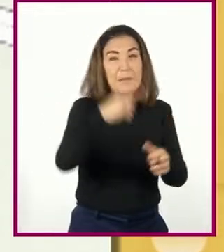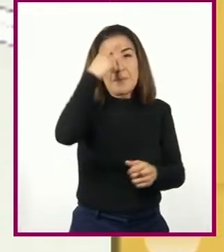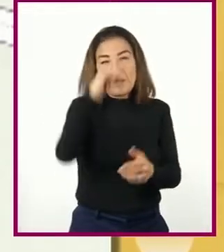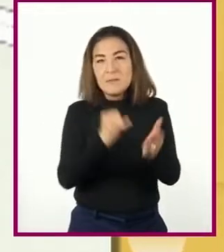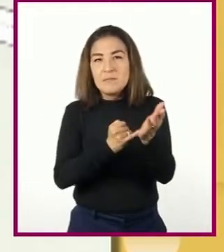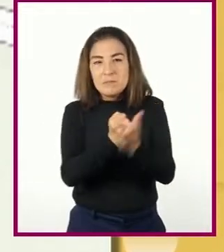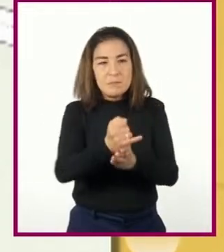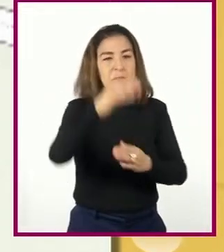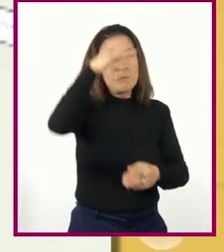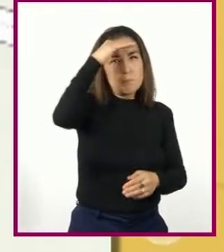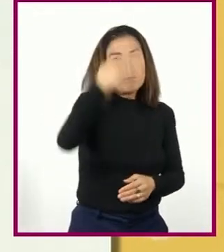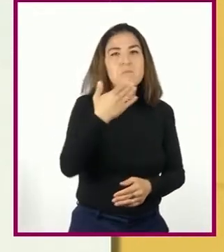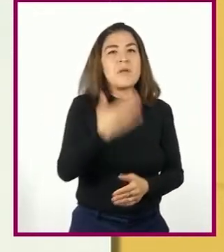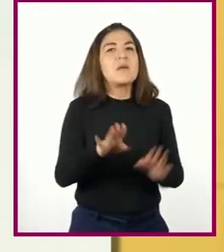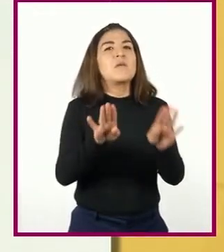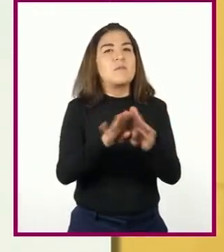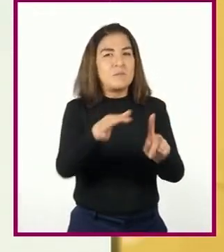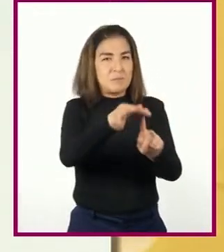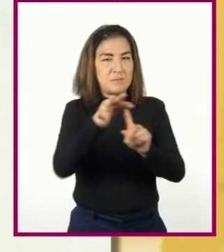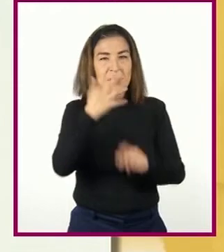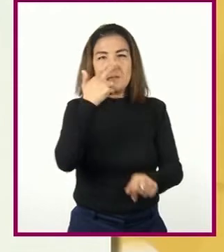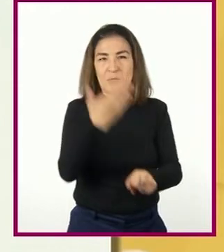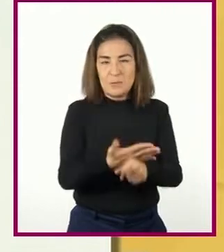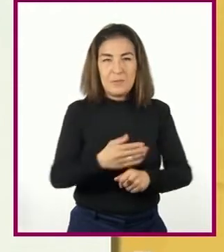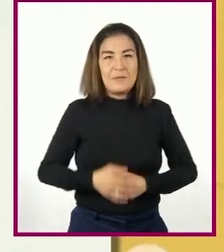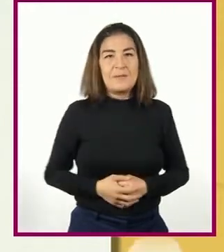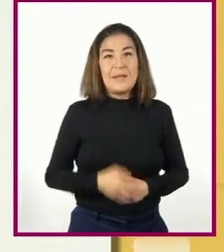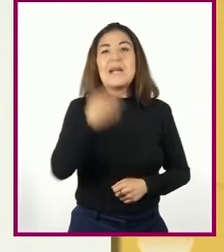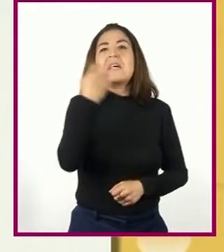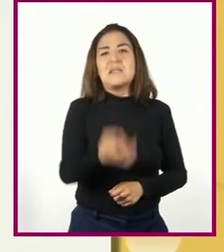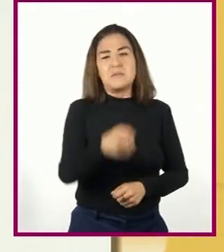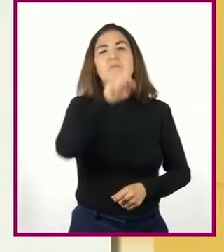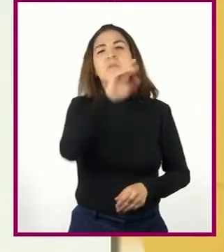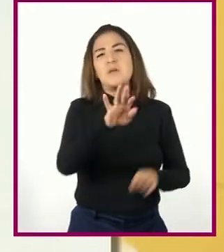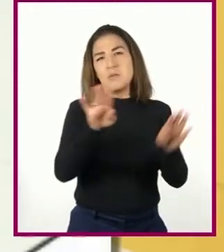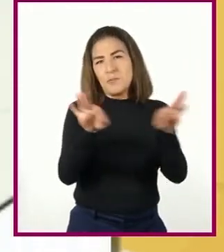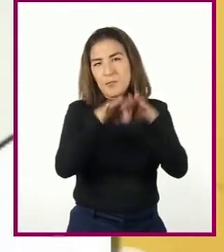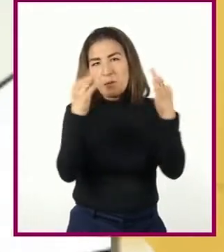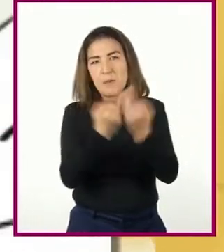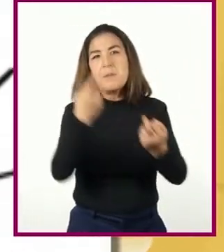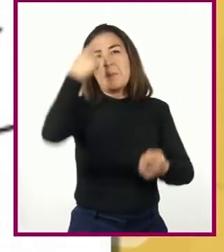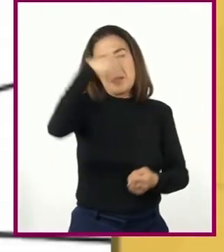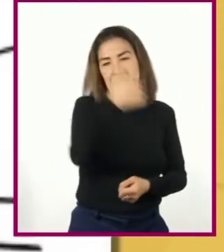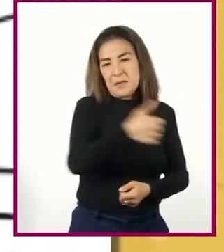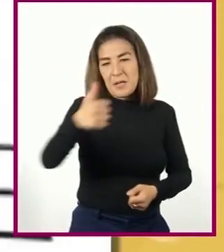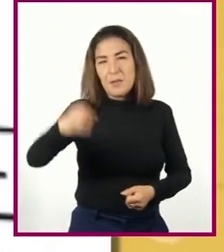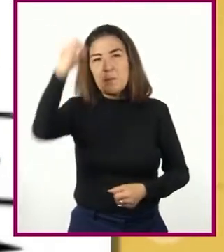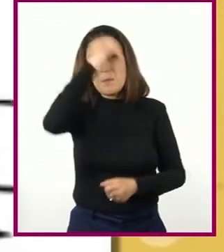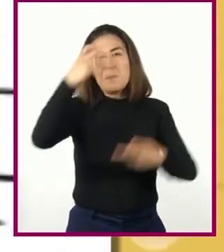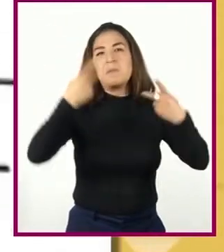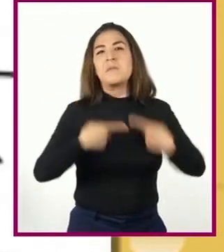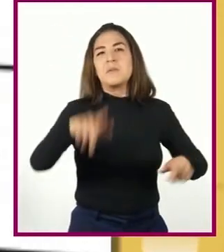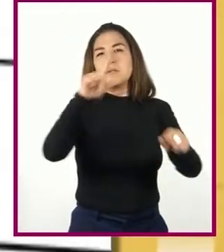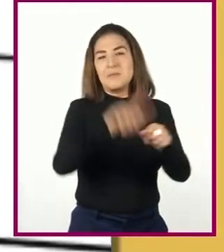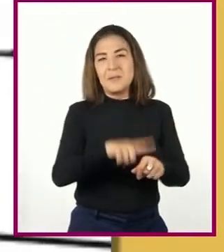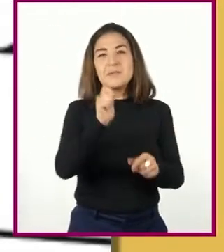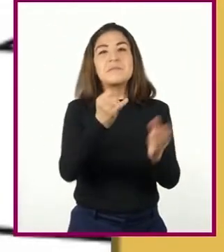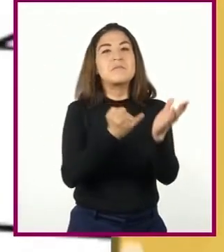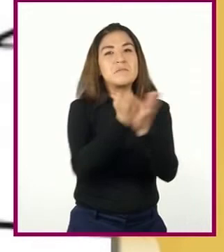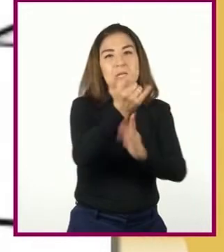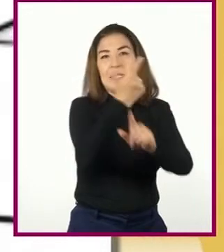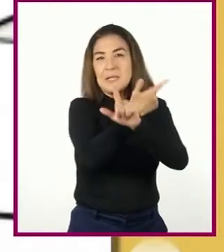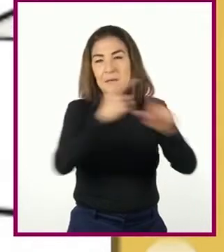y responsables. De este modo, podemos formarnos una opinión personal y tomar decisiones